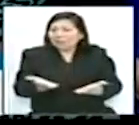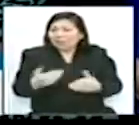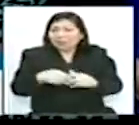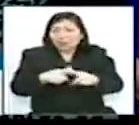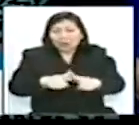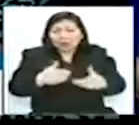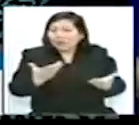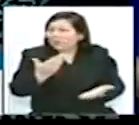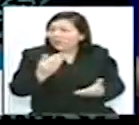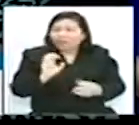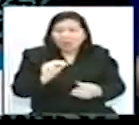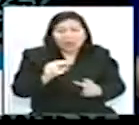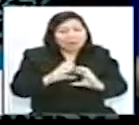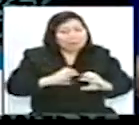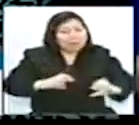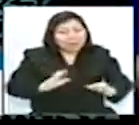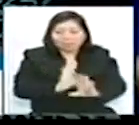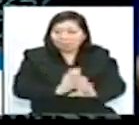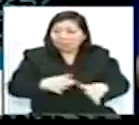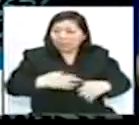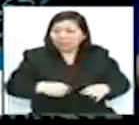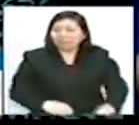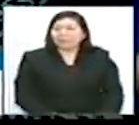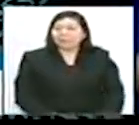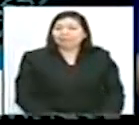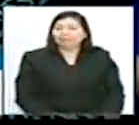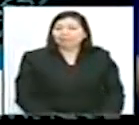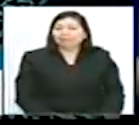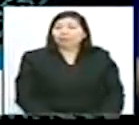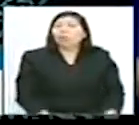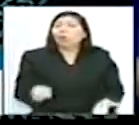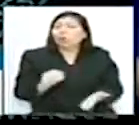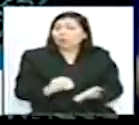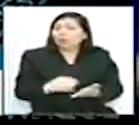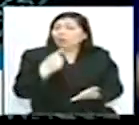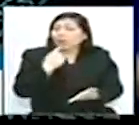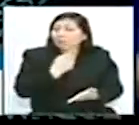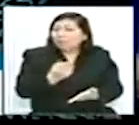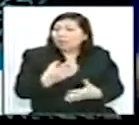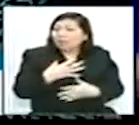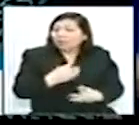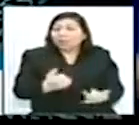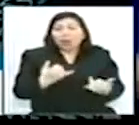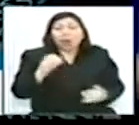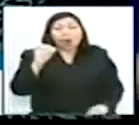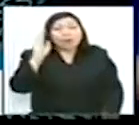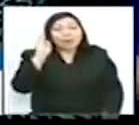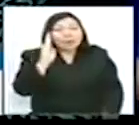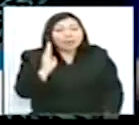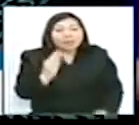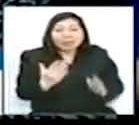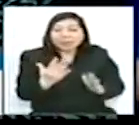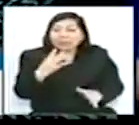recinto legislativo, lo cual impide que el Pleno pueda sesionar. Así que, nuevamente, insisto, interésense. Odebrecht, después